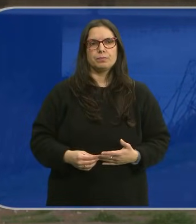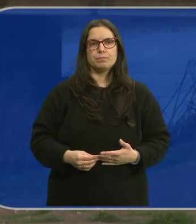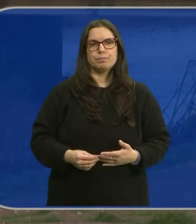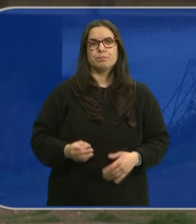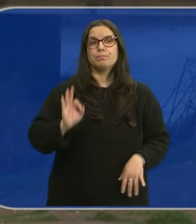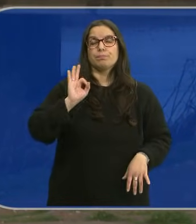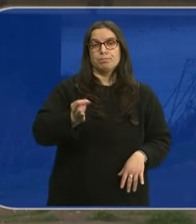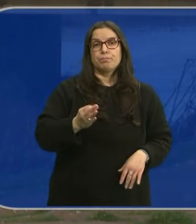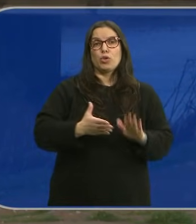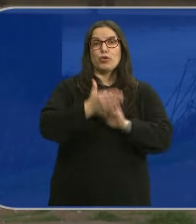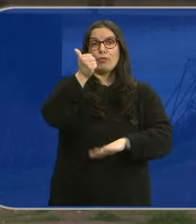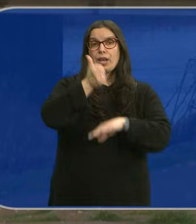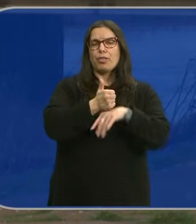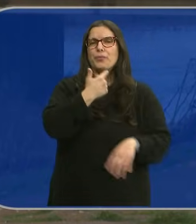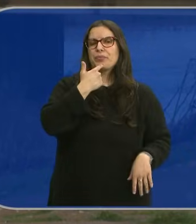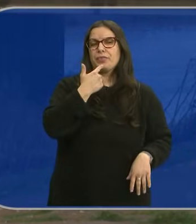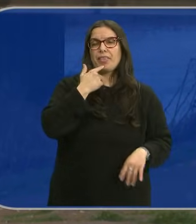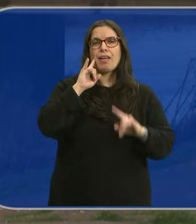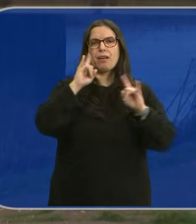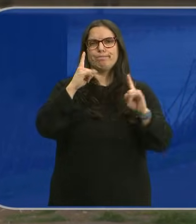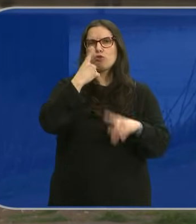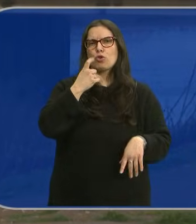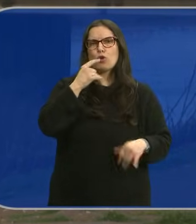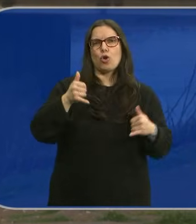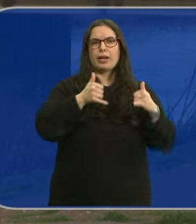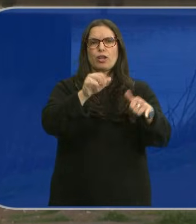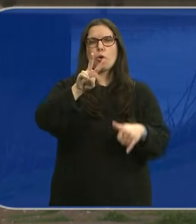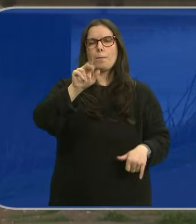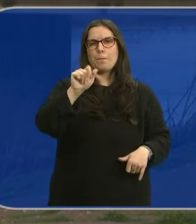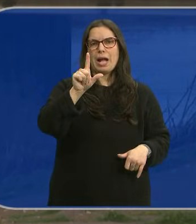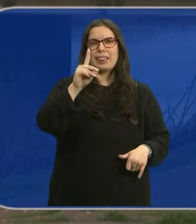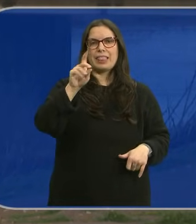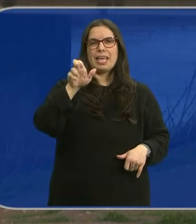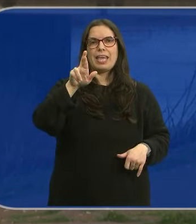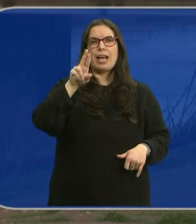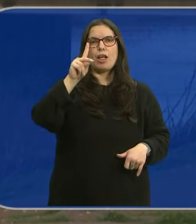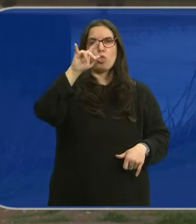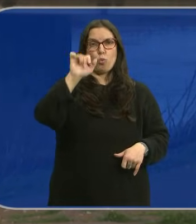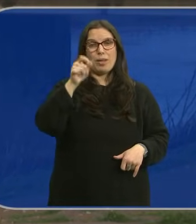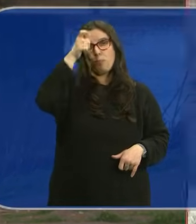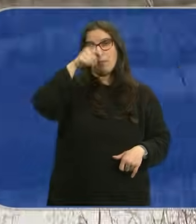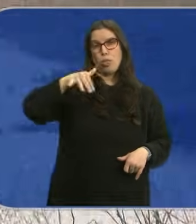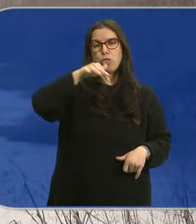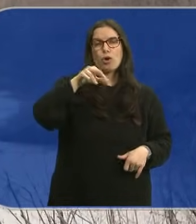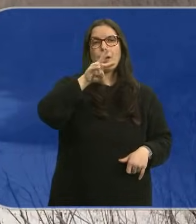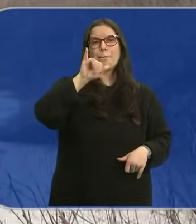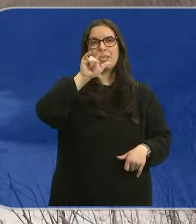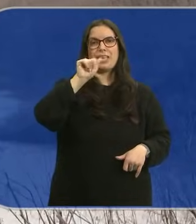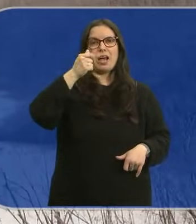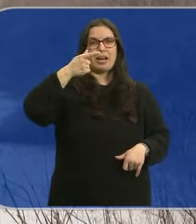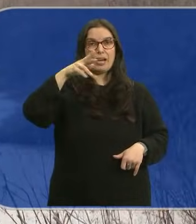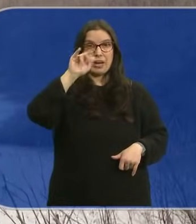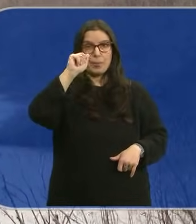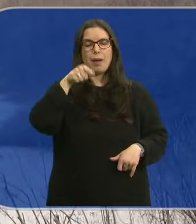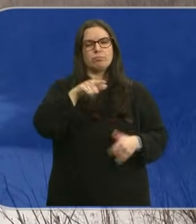Así es, la CHD ha decretado la alerta roja en el río Valderado y a su paso por Villárdiga. Arrastra 27 metros cúbicos por segundo y